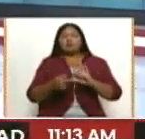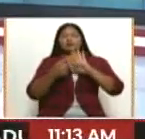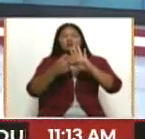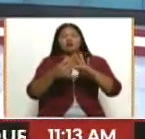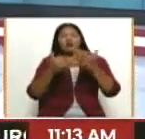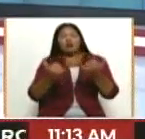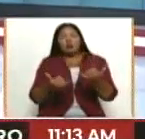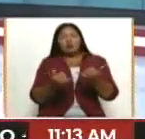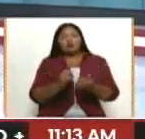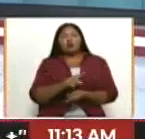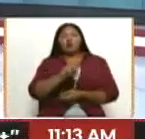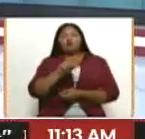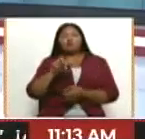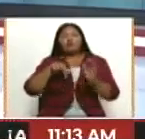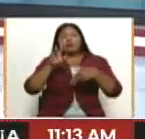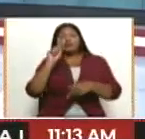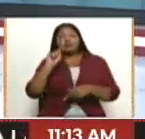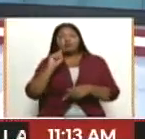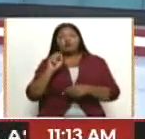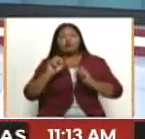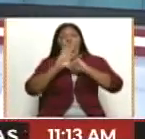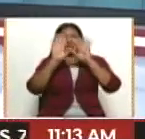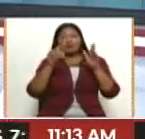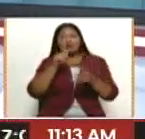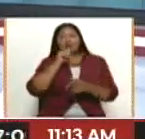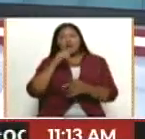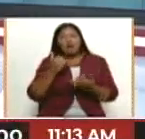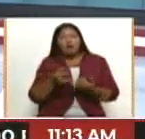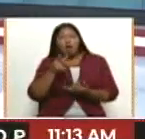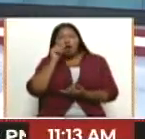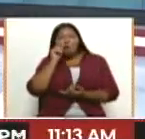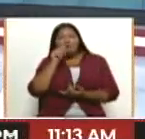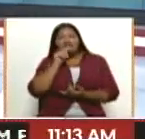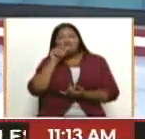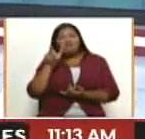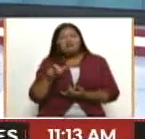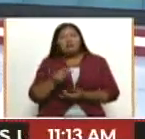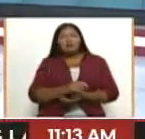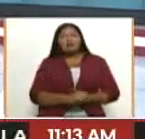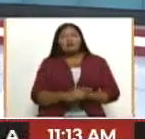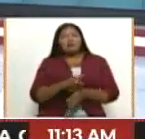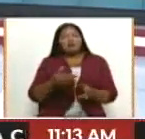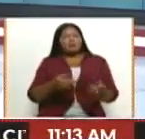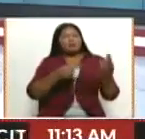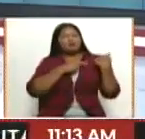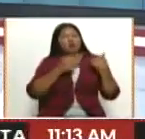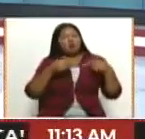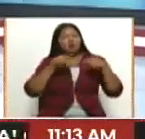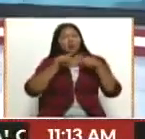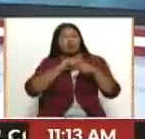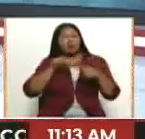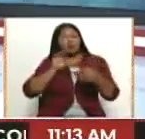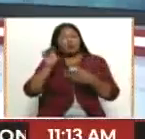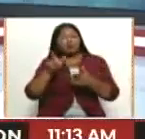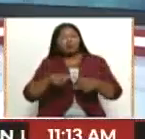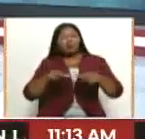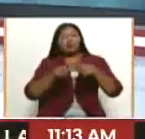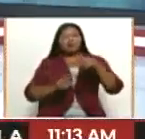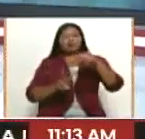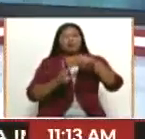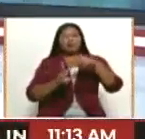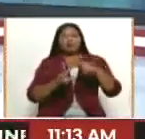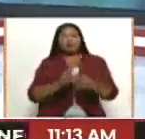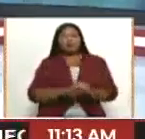presentarles a 11:13 minutos de la mañana, ¿quién era Roberto Hernández Montoya? ¿Qué representó para nuestro canal? ¿Cómo